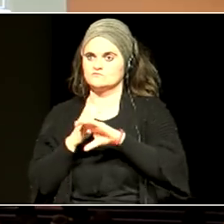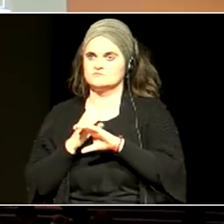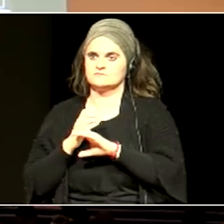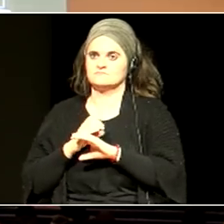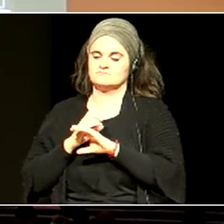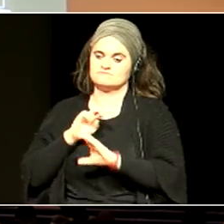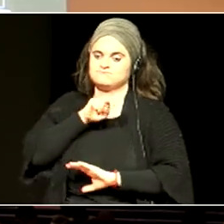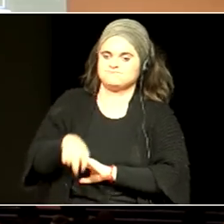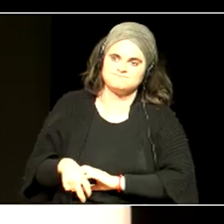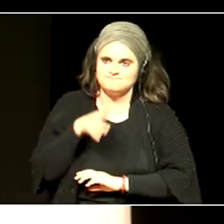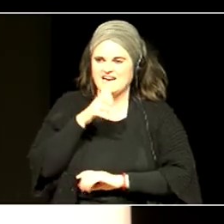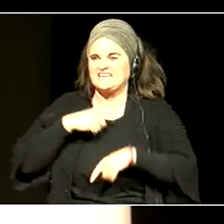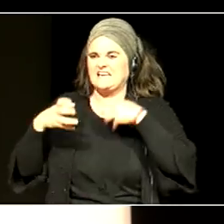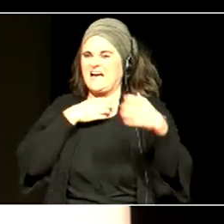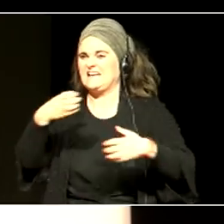bajas